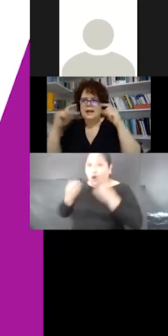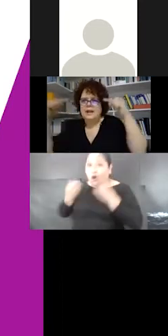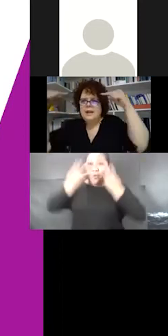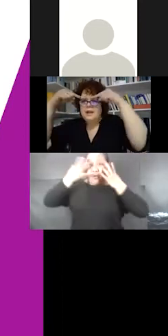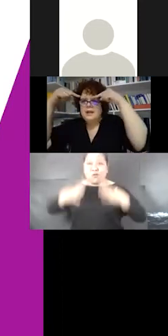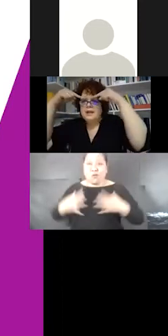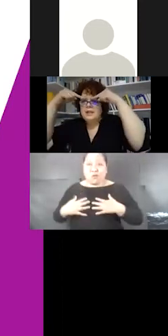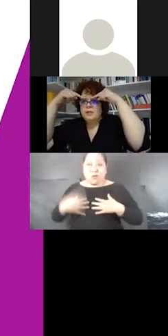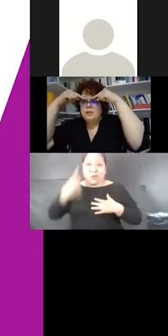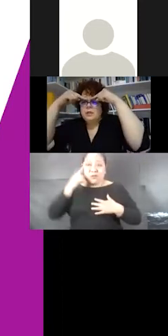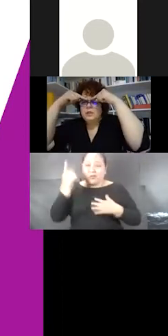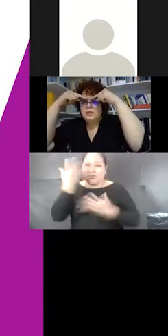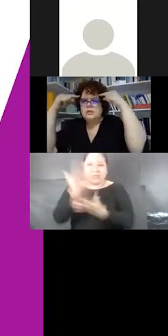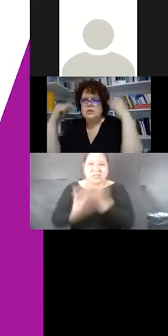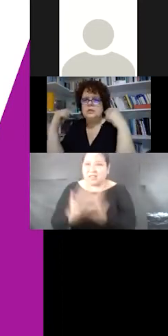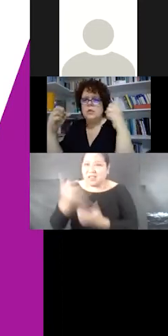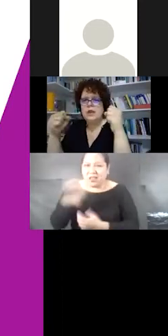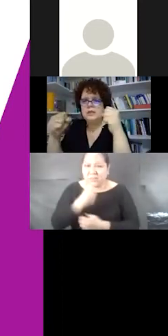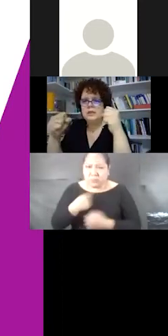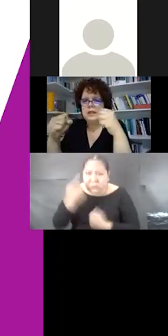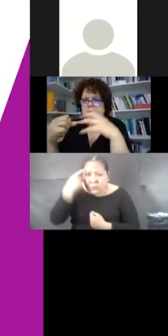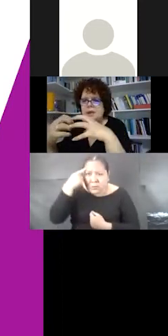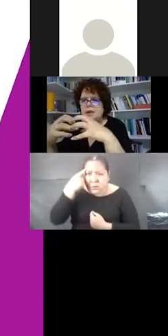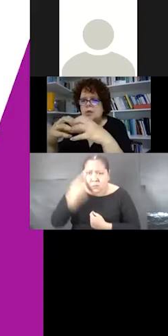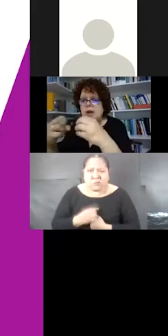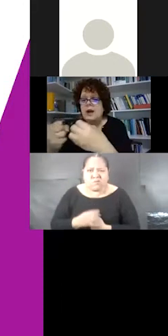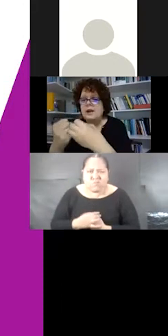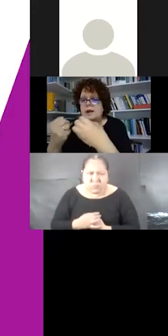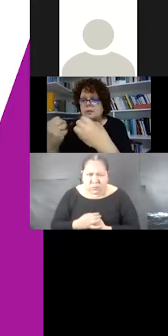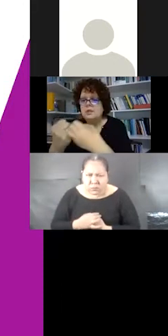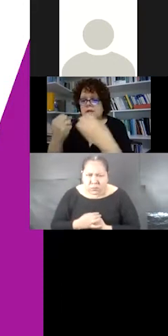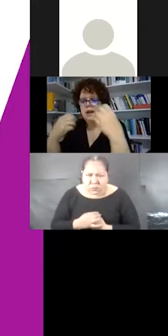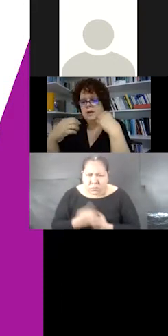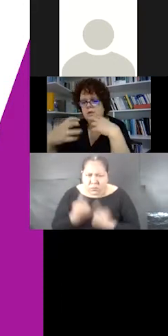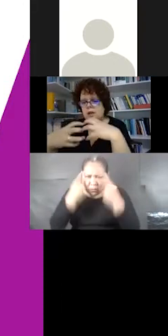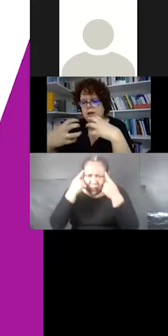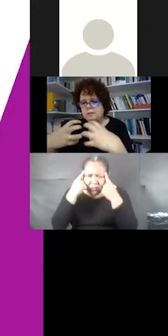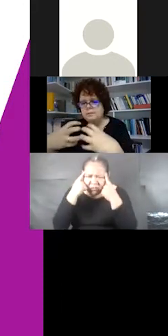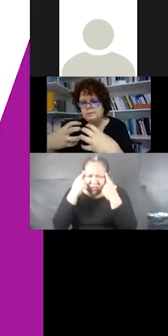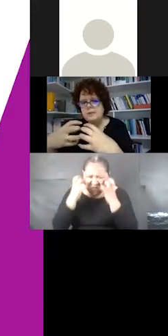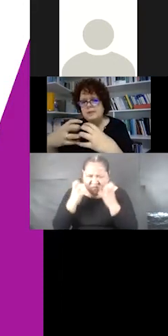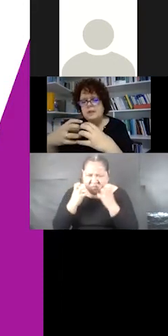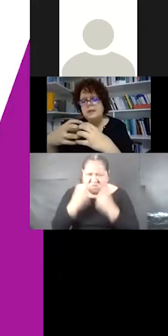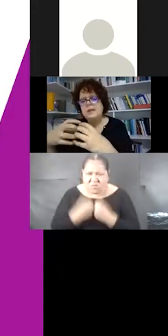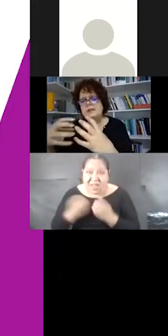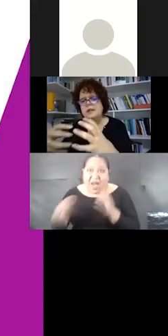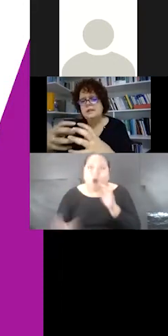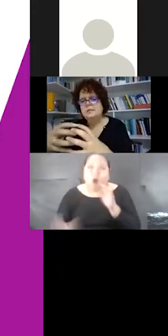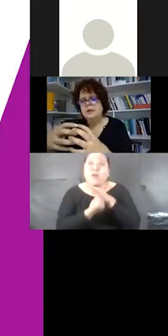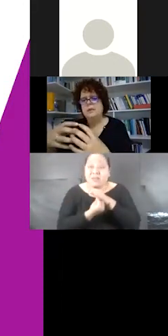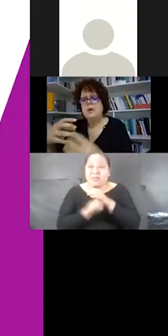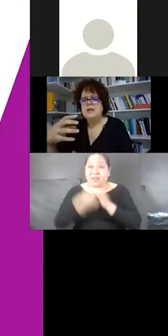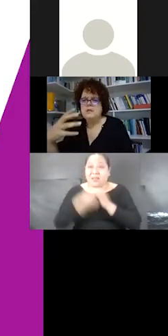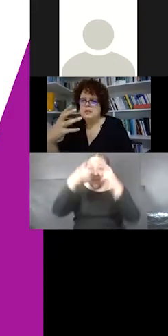cara, el ceño fruncido, ¿no? Estoy molesta, le da una carga emotiva, una carga